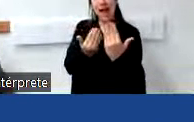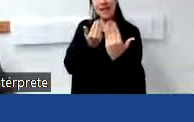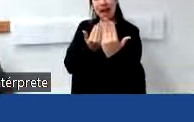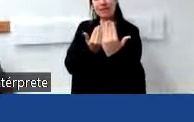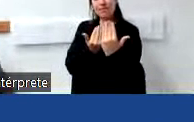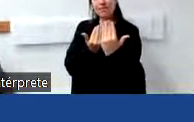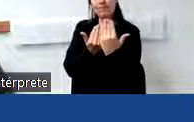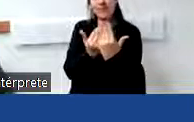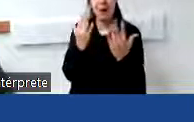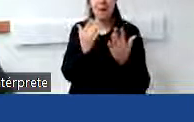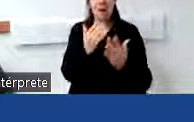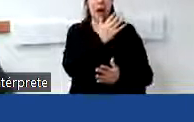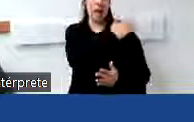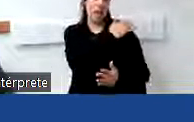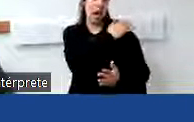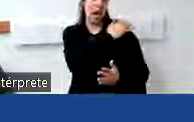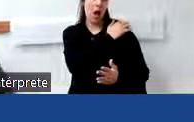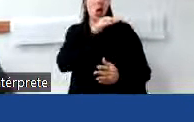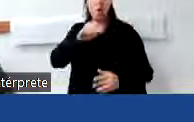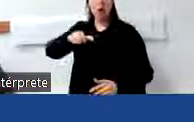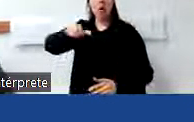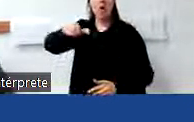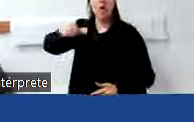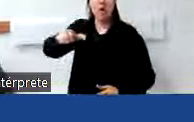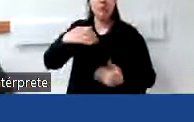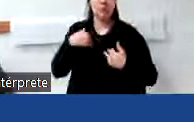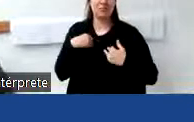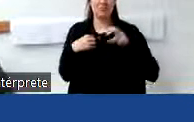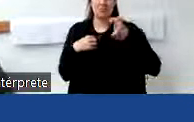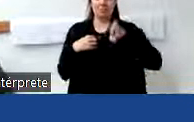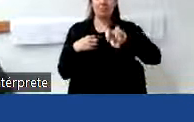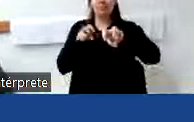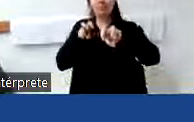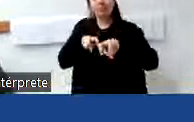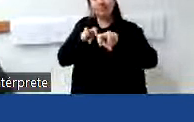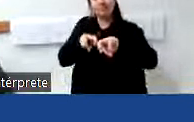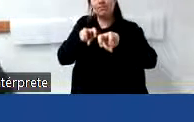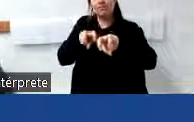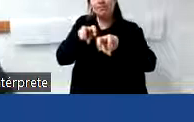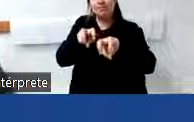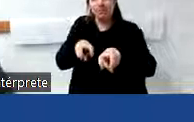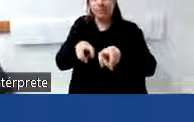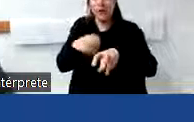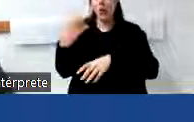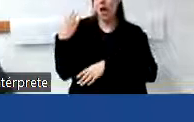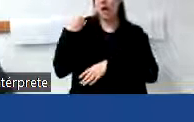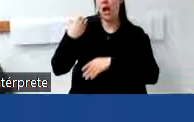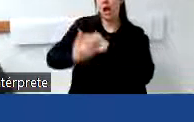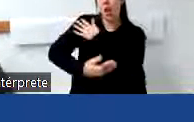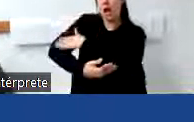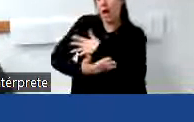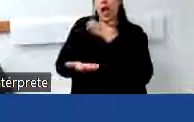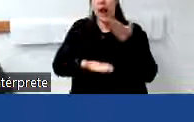quizás de nuestro codo, entonces nosotros vamos avanzando, y la persona va un paso detrás de nosotros para poder